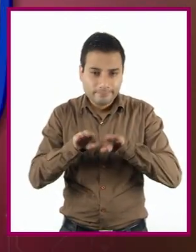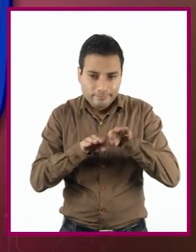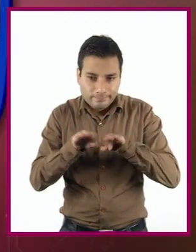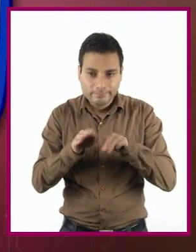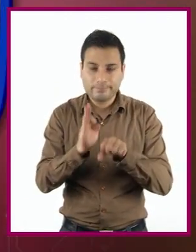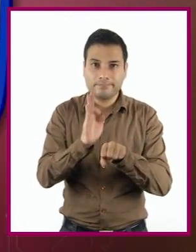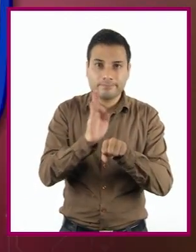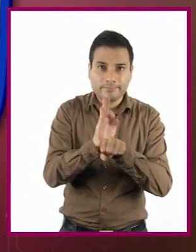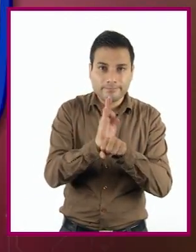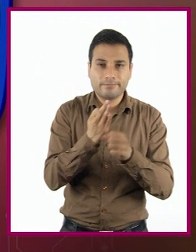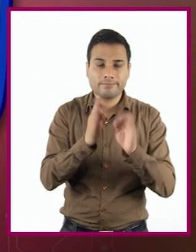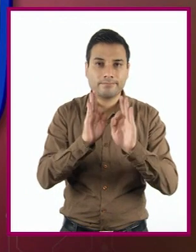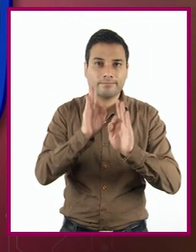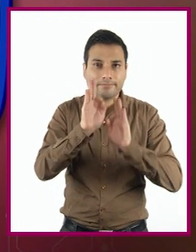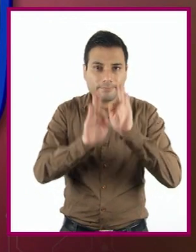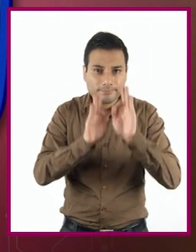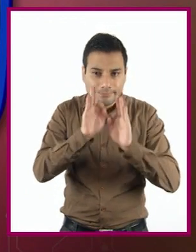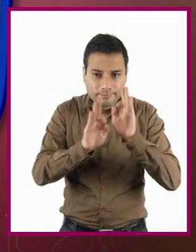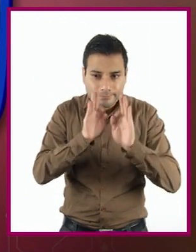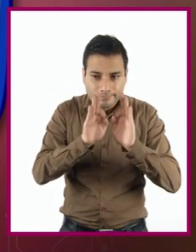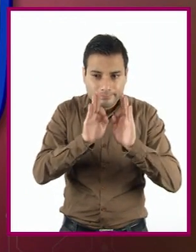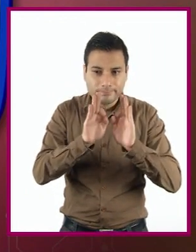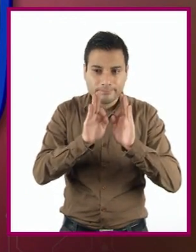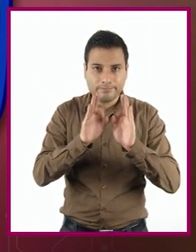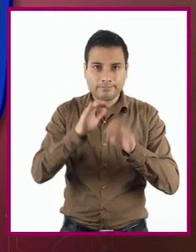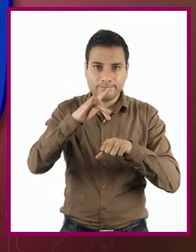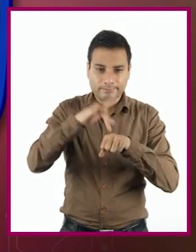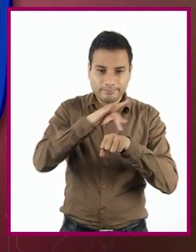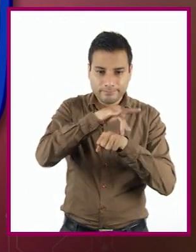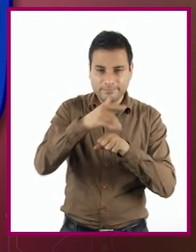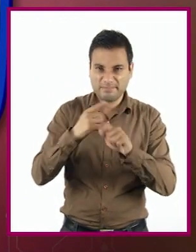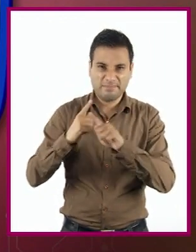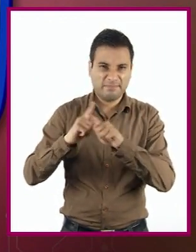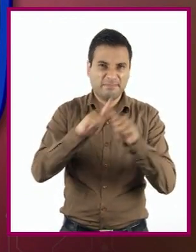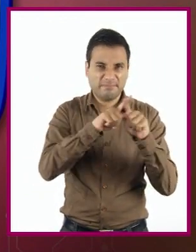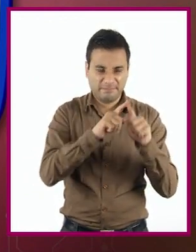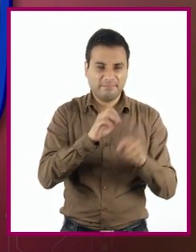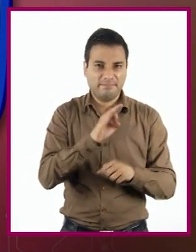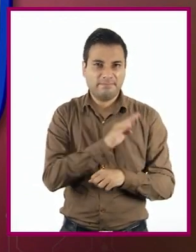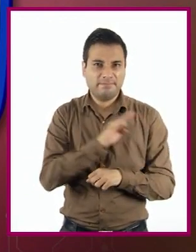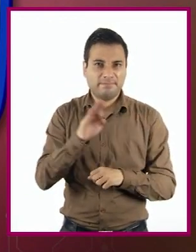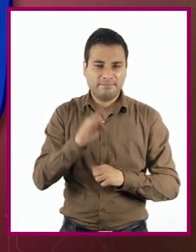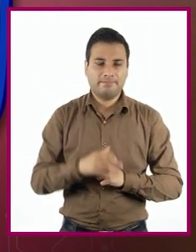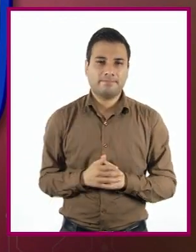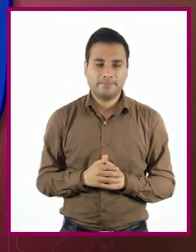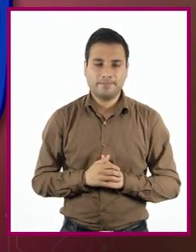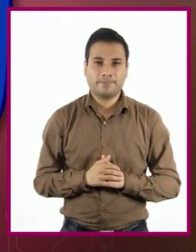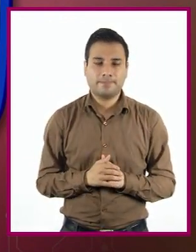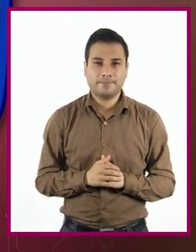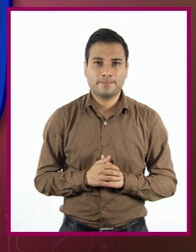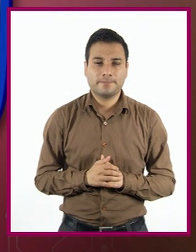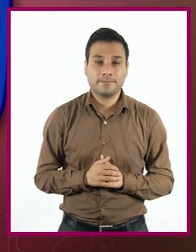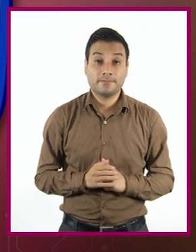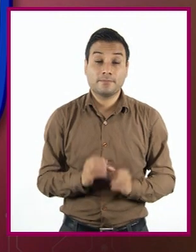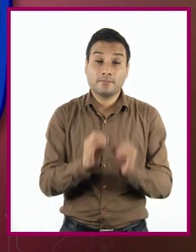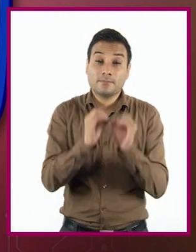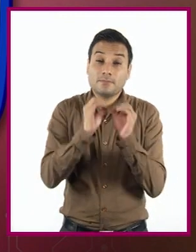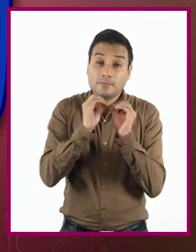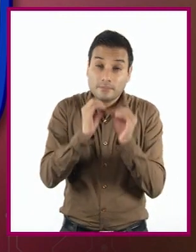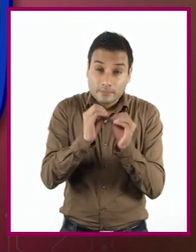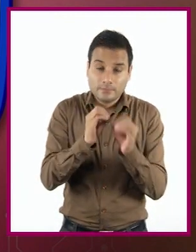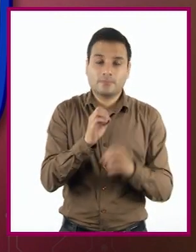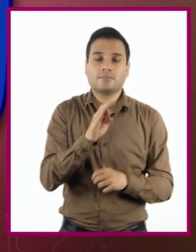mantenimiento de aquellas poblaciones de cactus que están en algún nivel de riesgo, o para un